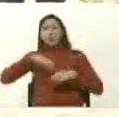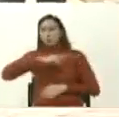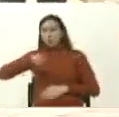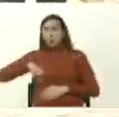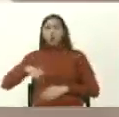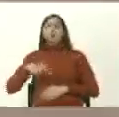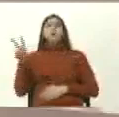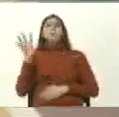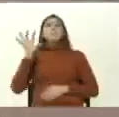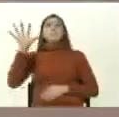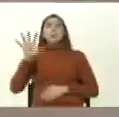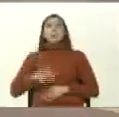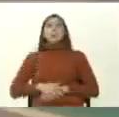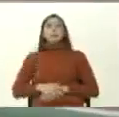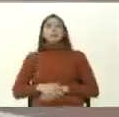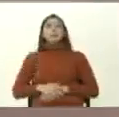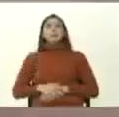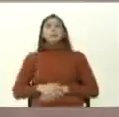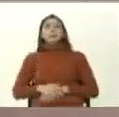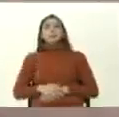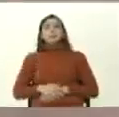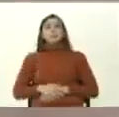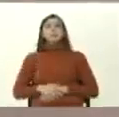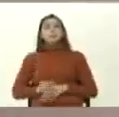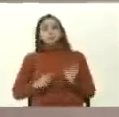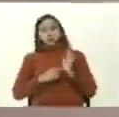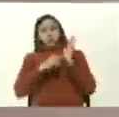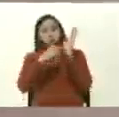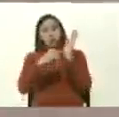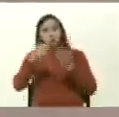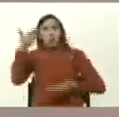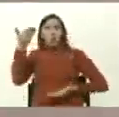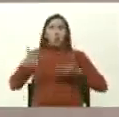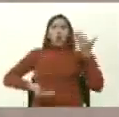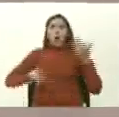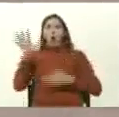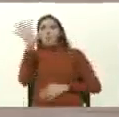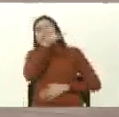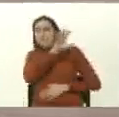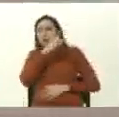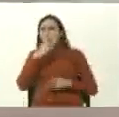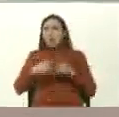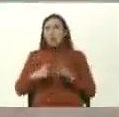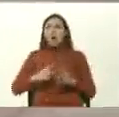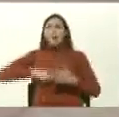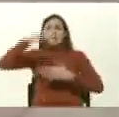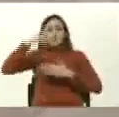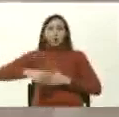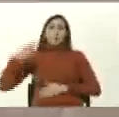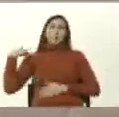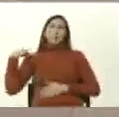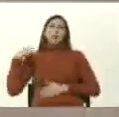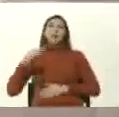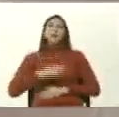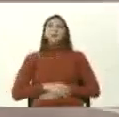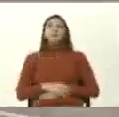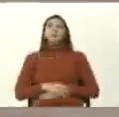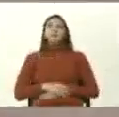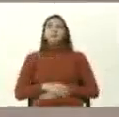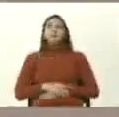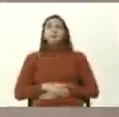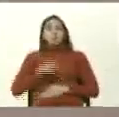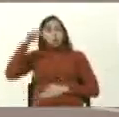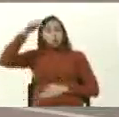país es uno de los países, vicepresidenta, que tiene este programa. Y acá, en el día de